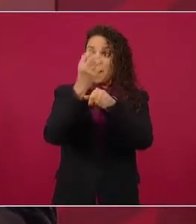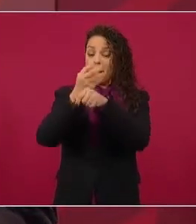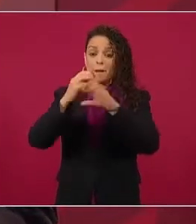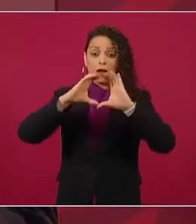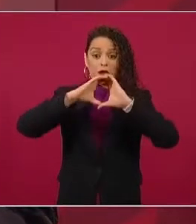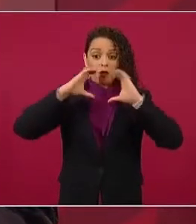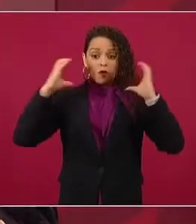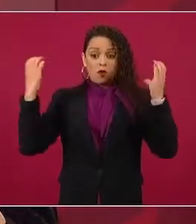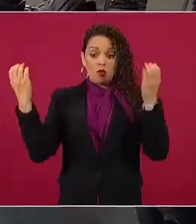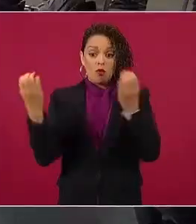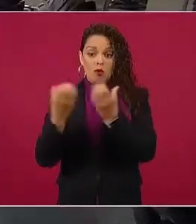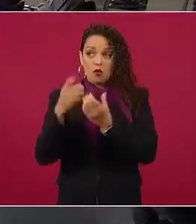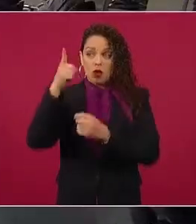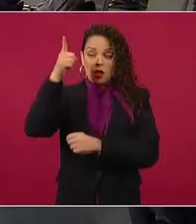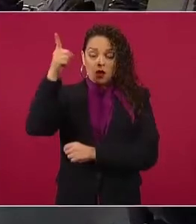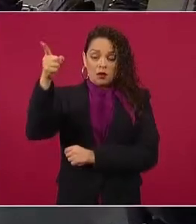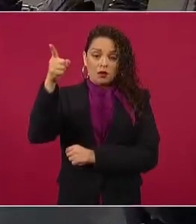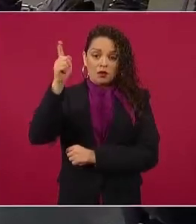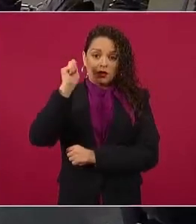de Hermosillo.